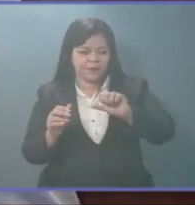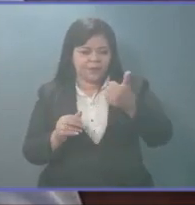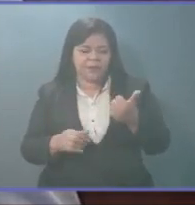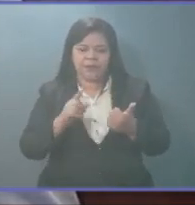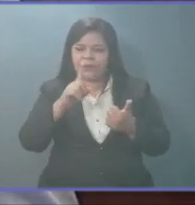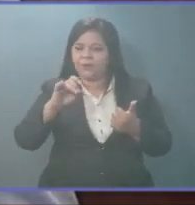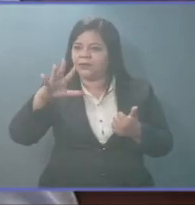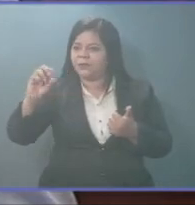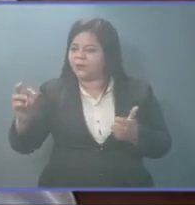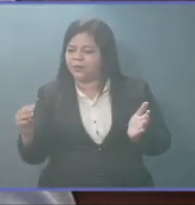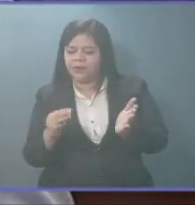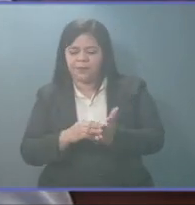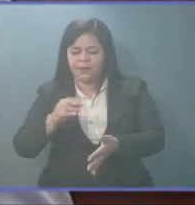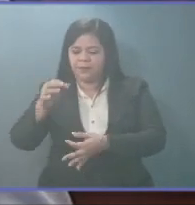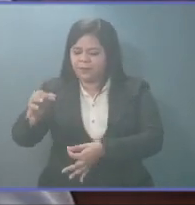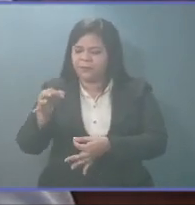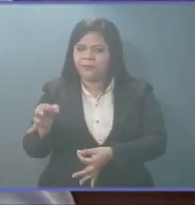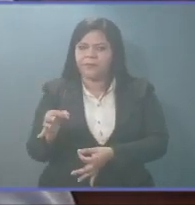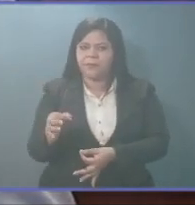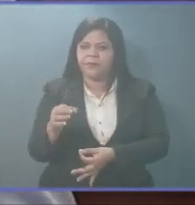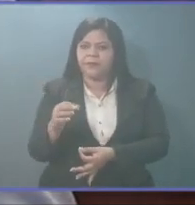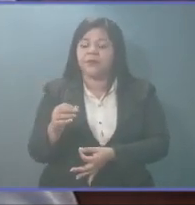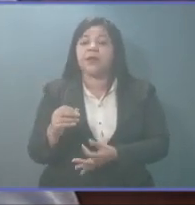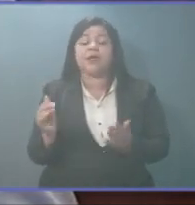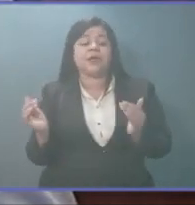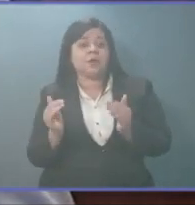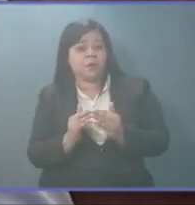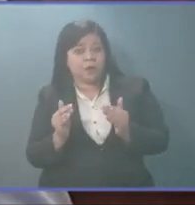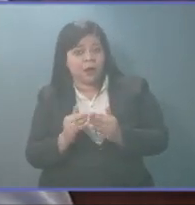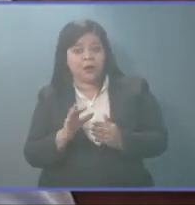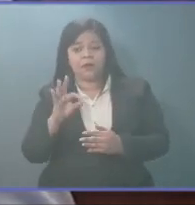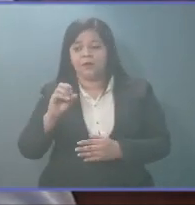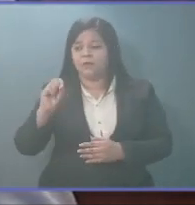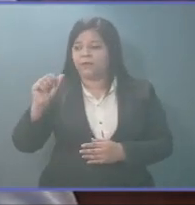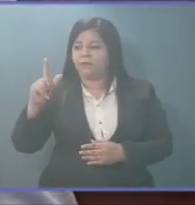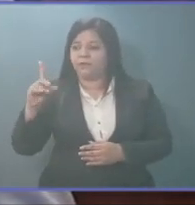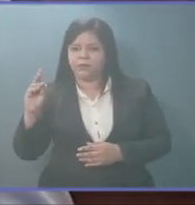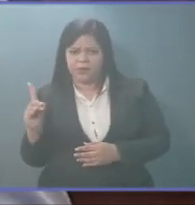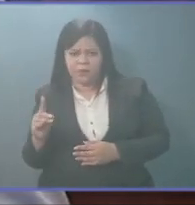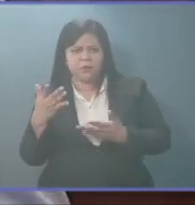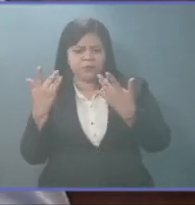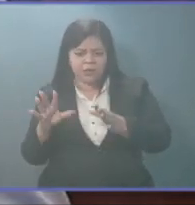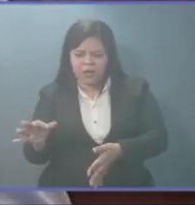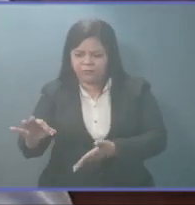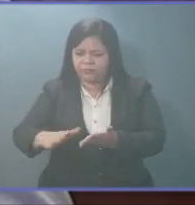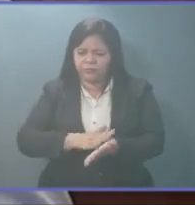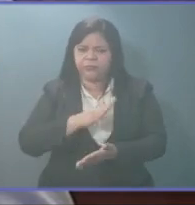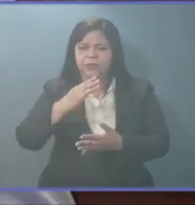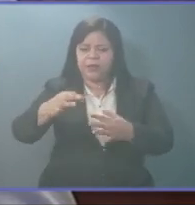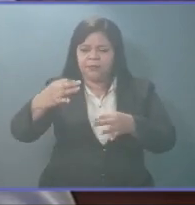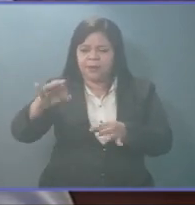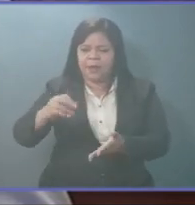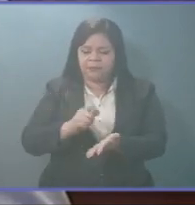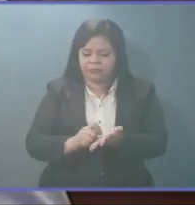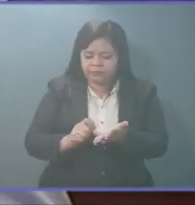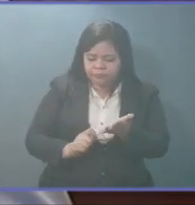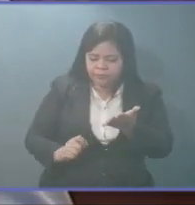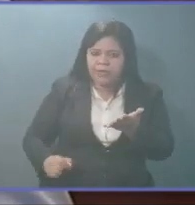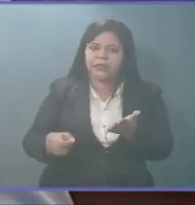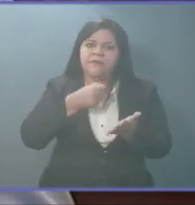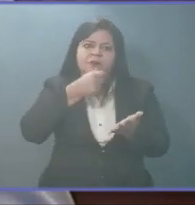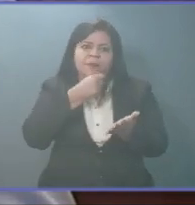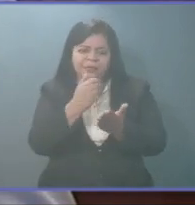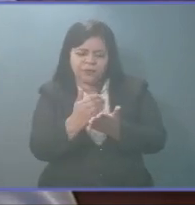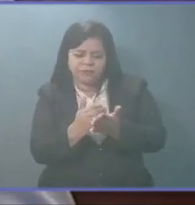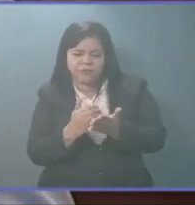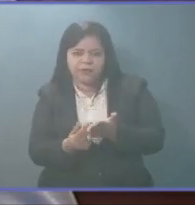150.000 formularios de consultas generales y pediátricas. También a Fosalud le hemos impreso todas las hojas de enfermería y otros requerimientos que